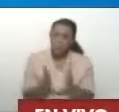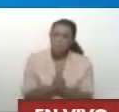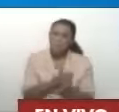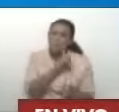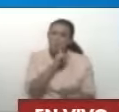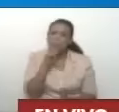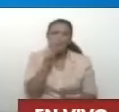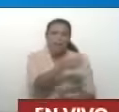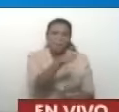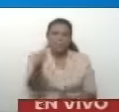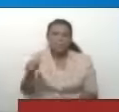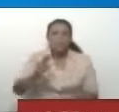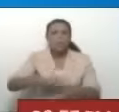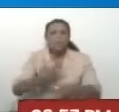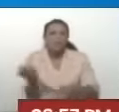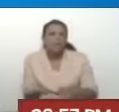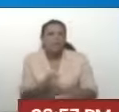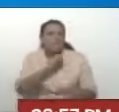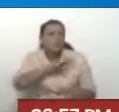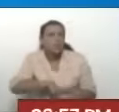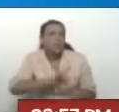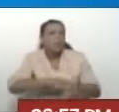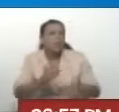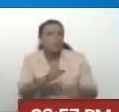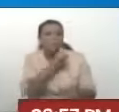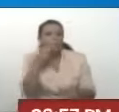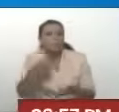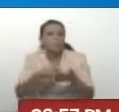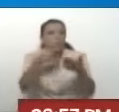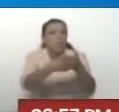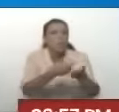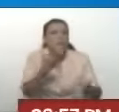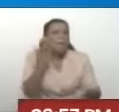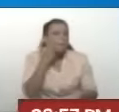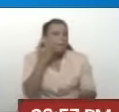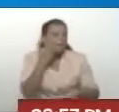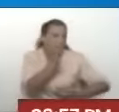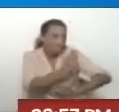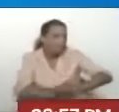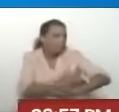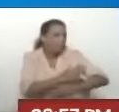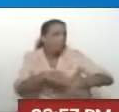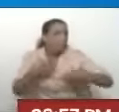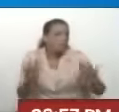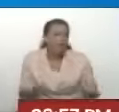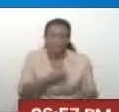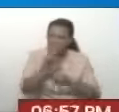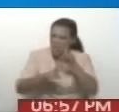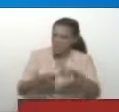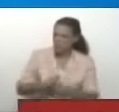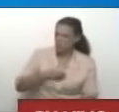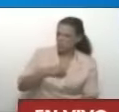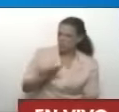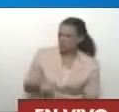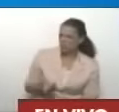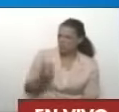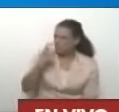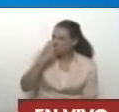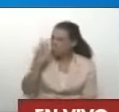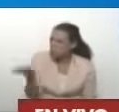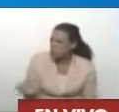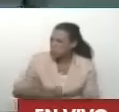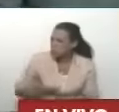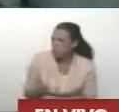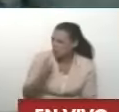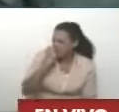historia. A mí me gusta saber por qué a la gente le ponen su nombre, ¿verdad, Silvia? Silvia siempre me dice, tú sí preguntas eso. ¿Por